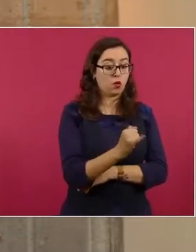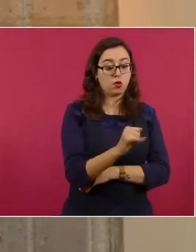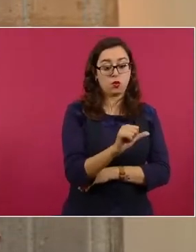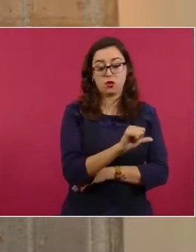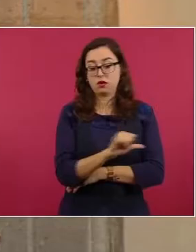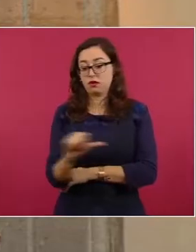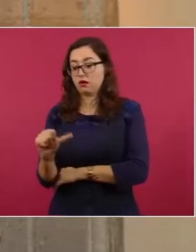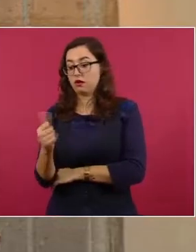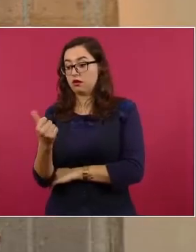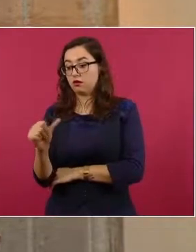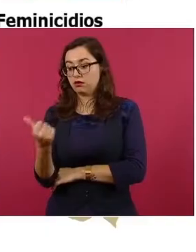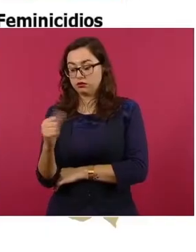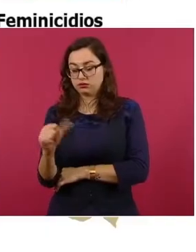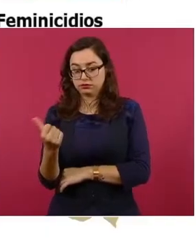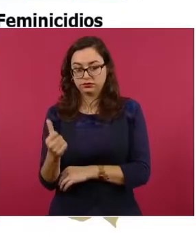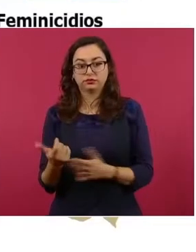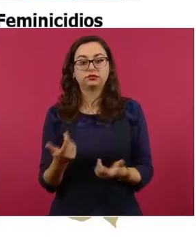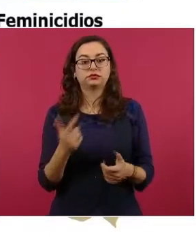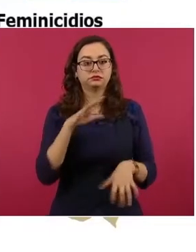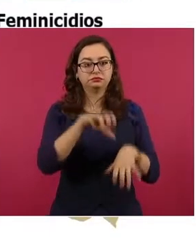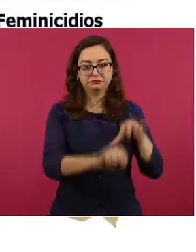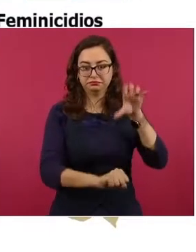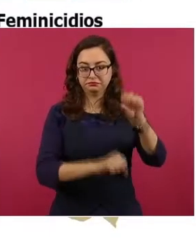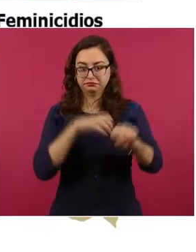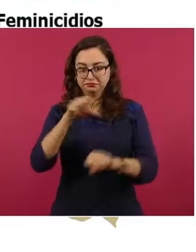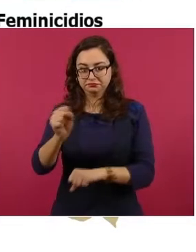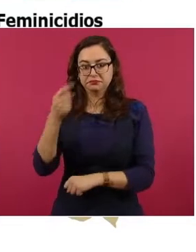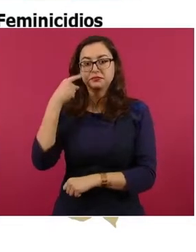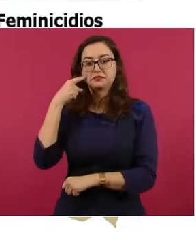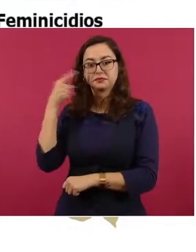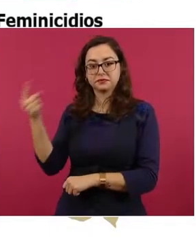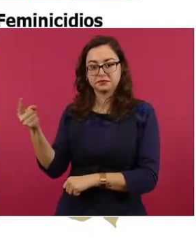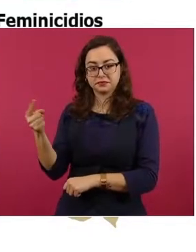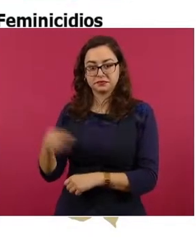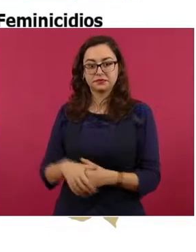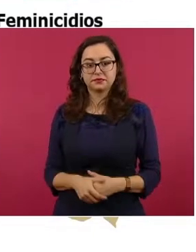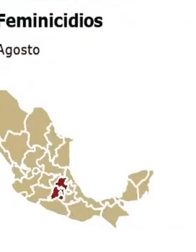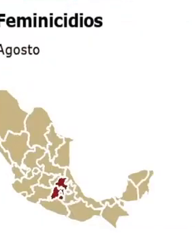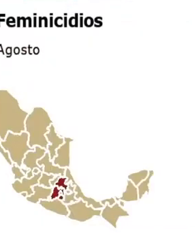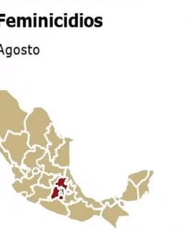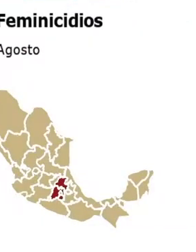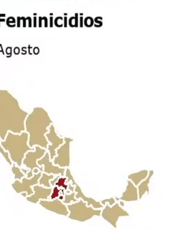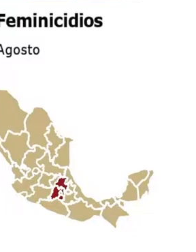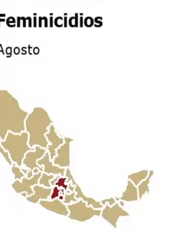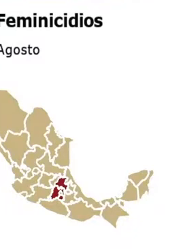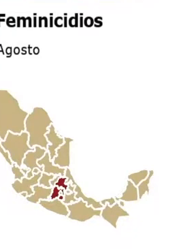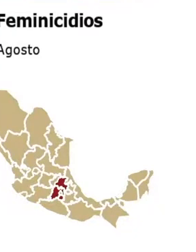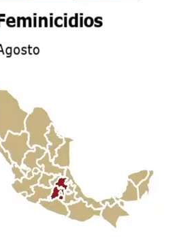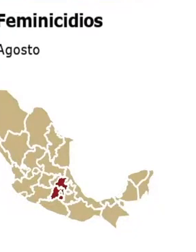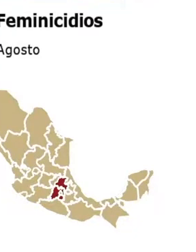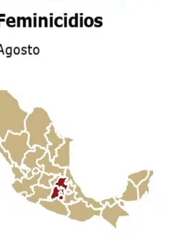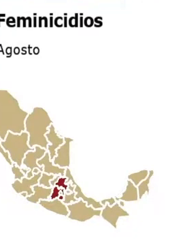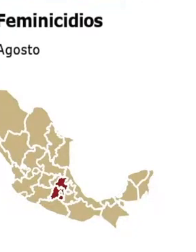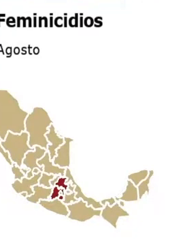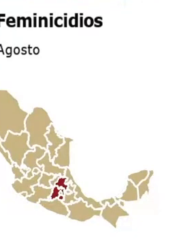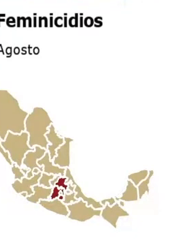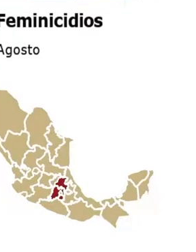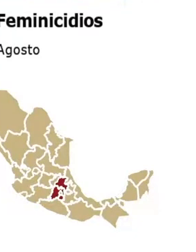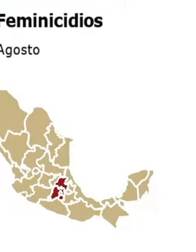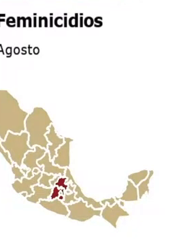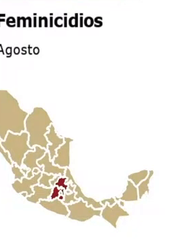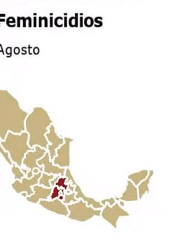generó órdenes de aprehensión y detenciones de 18 homicidios, siete feminicidios en diferentes